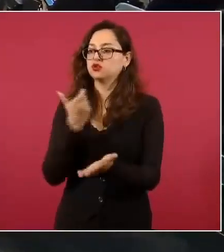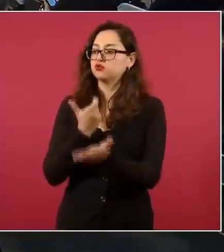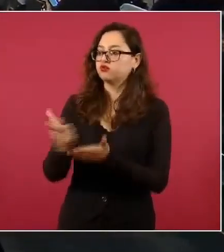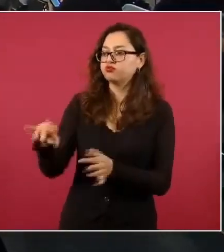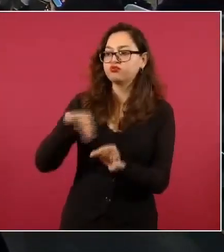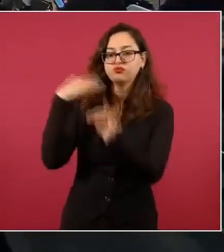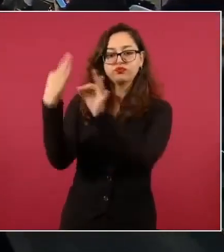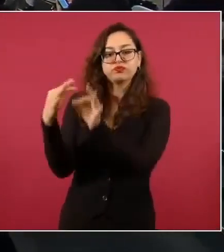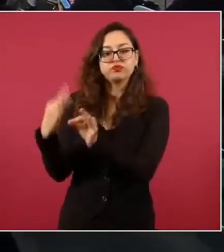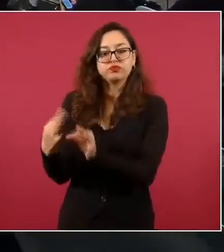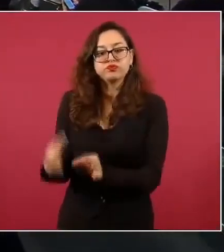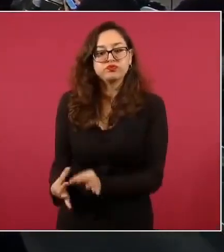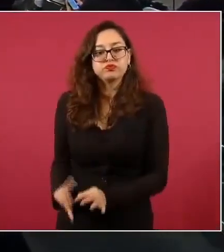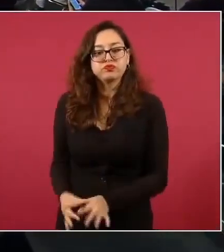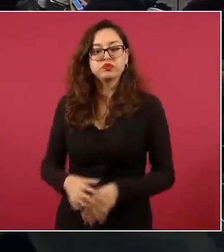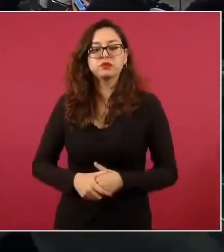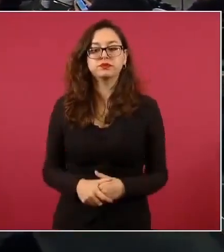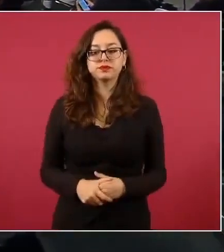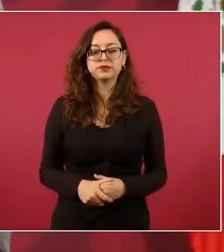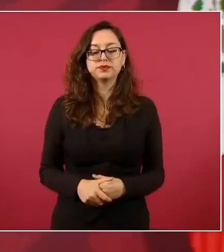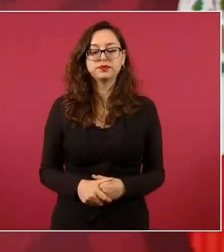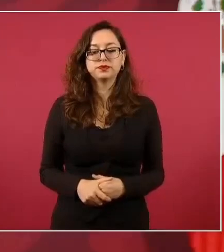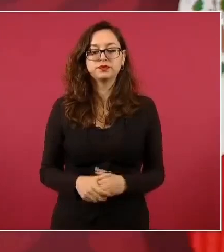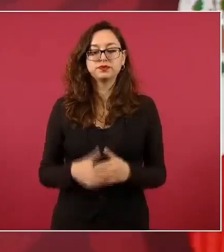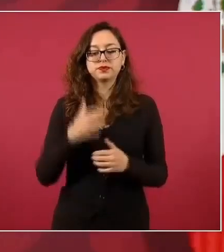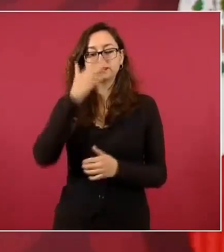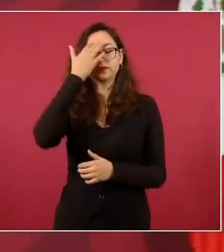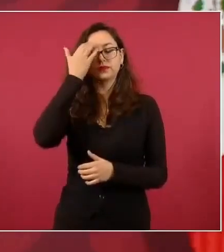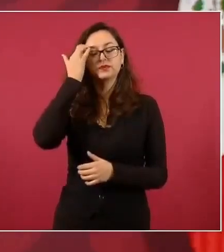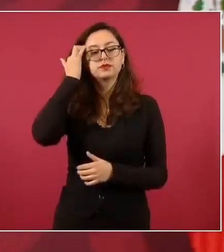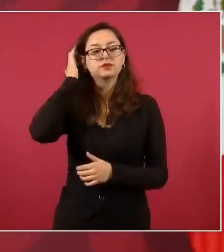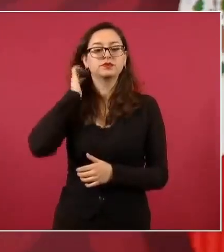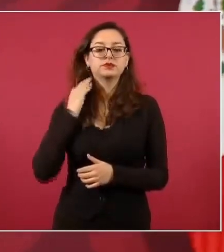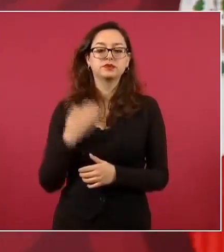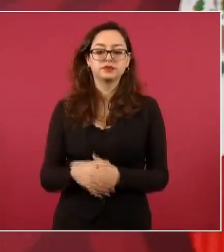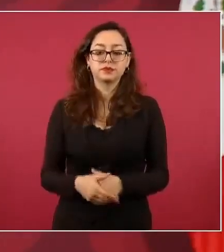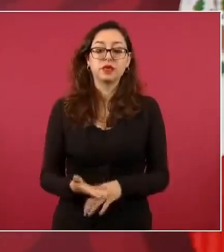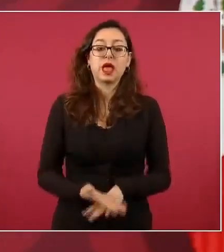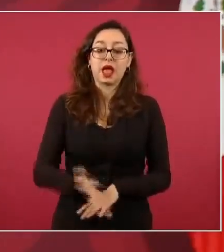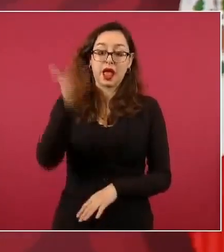Por ejemplo, cuando se votó esa reforma, los del PAN